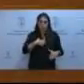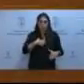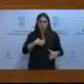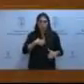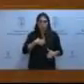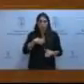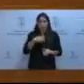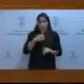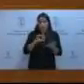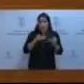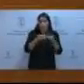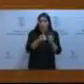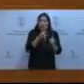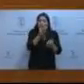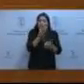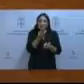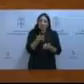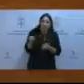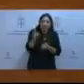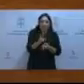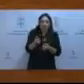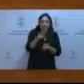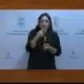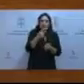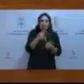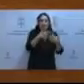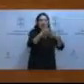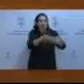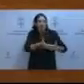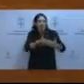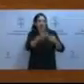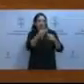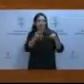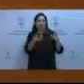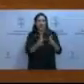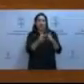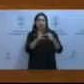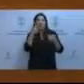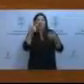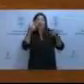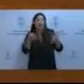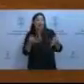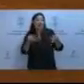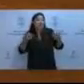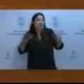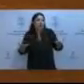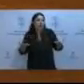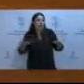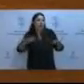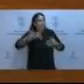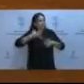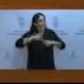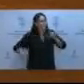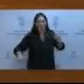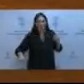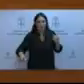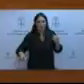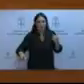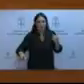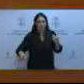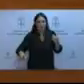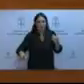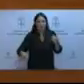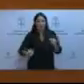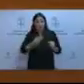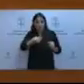socialistas suelen abrazar el concepto de defensores de las políticas sociales. Sin embargo, la realidad es muy distinta. Con